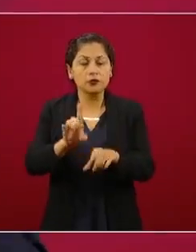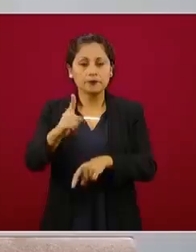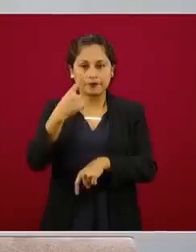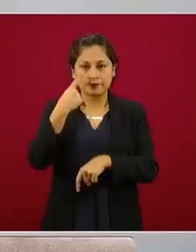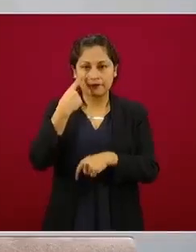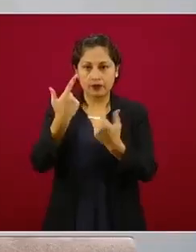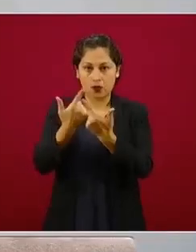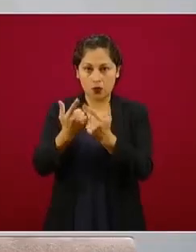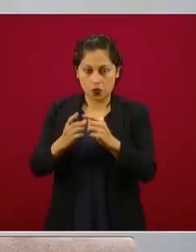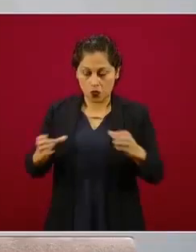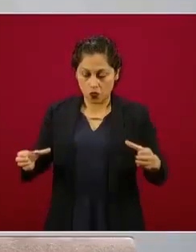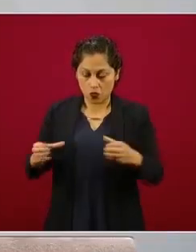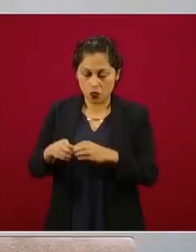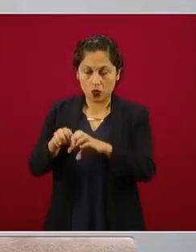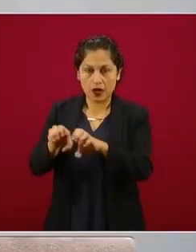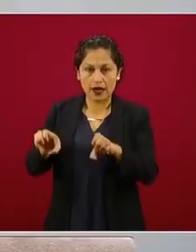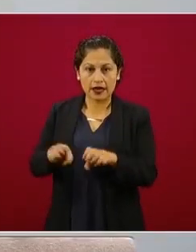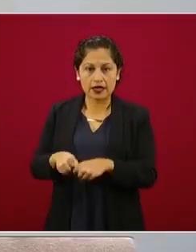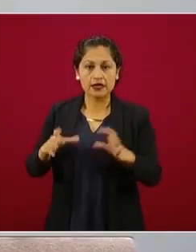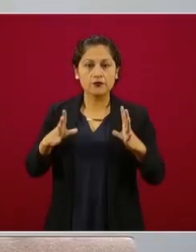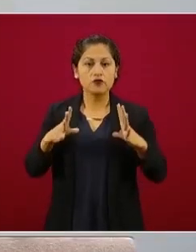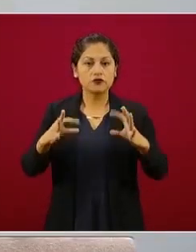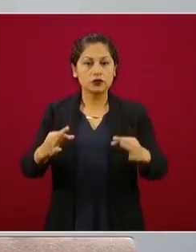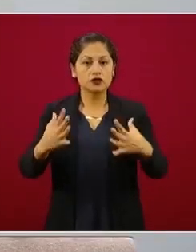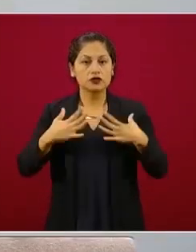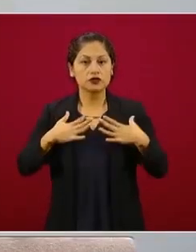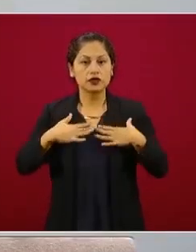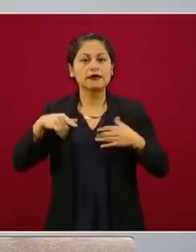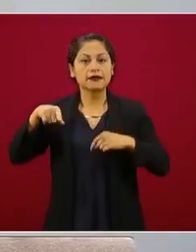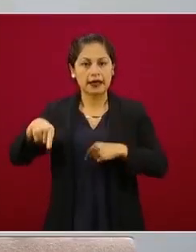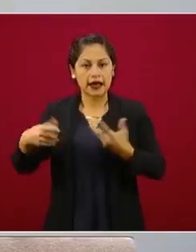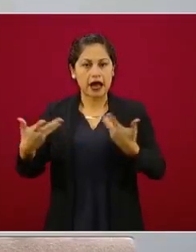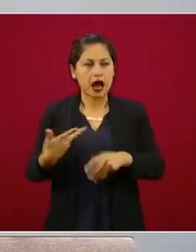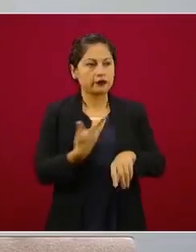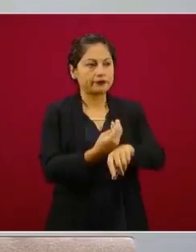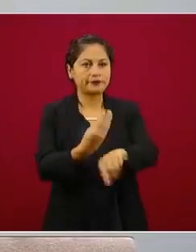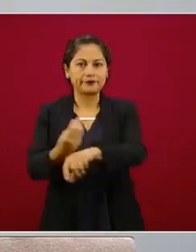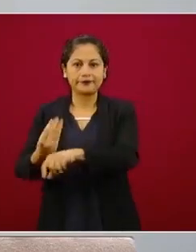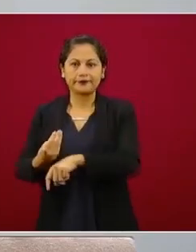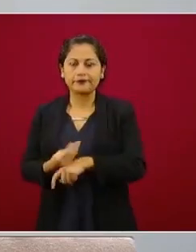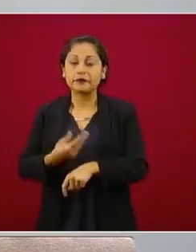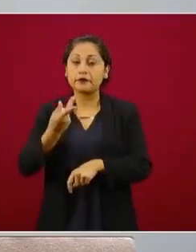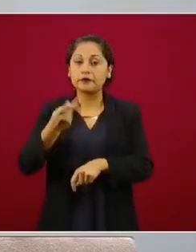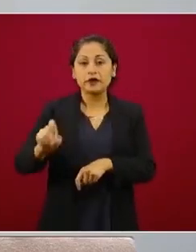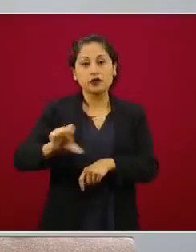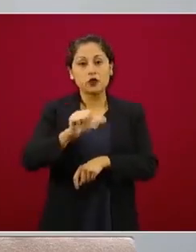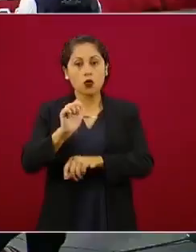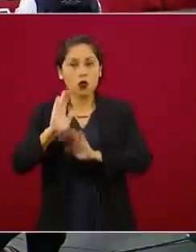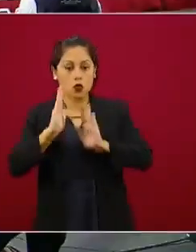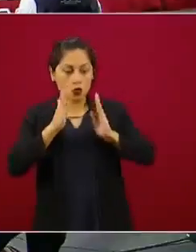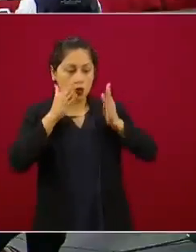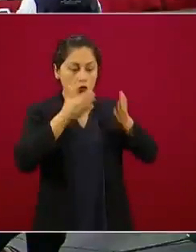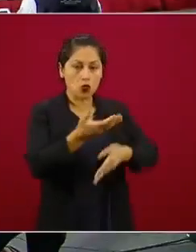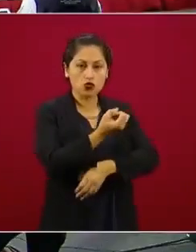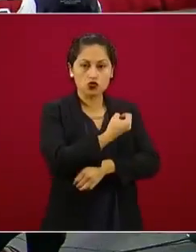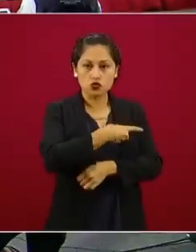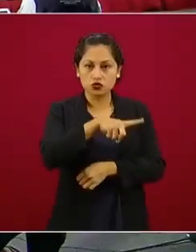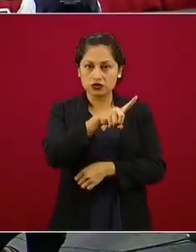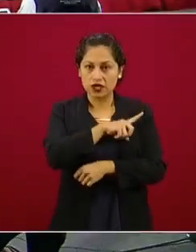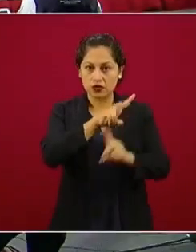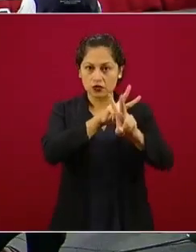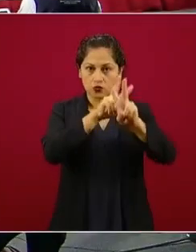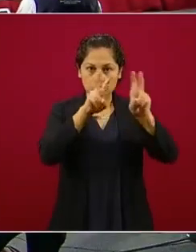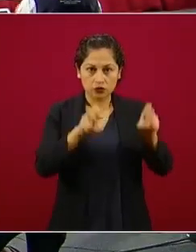va a realizar el equipo de la Fundación Teletón, pero hay una parte sanitaria que vamos a trabajar en conjunto con